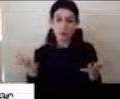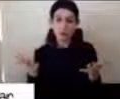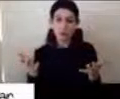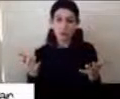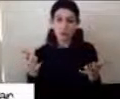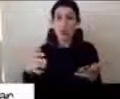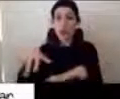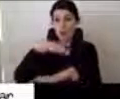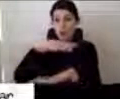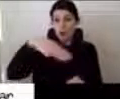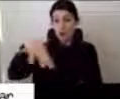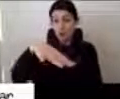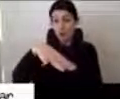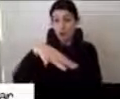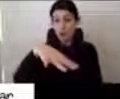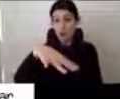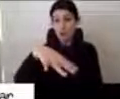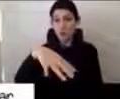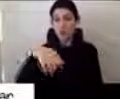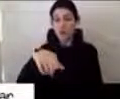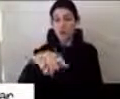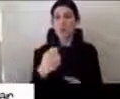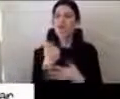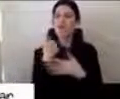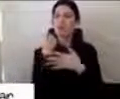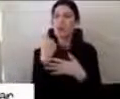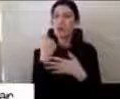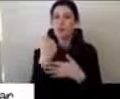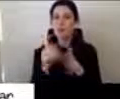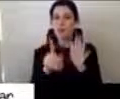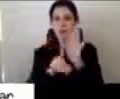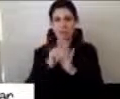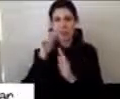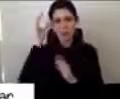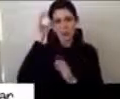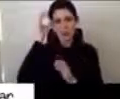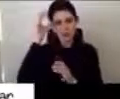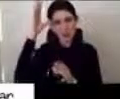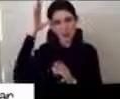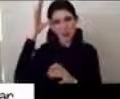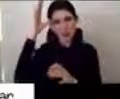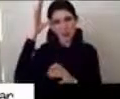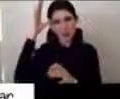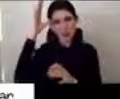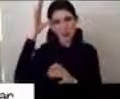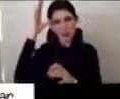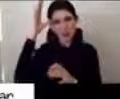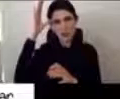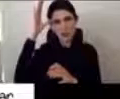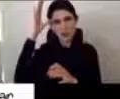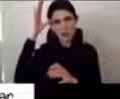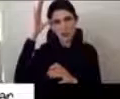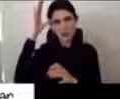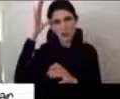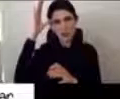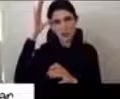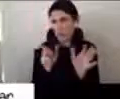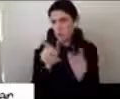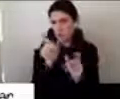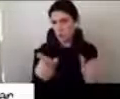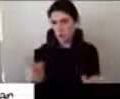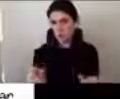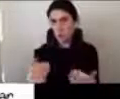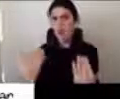producen, colaboran en el desarrollo cognitivo, emocional y social de cualquier persona. Nos apoyan en la creencia de nuestras